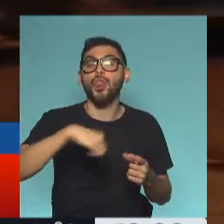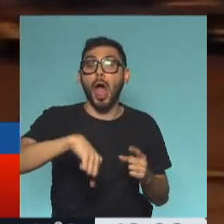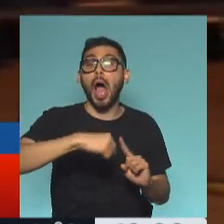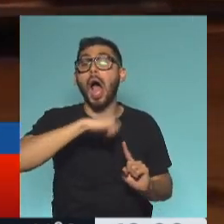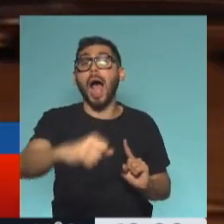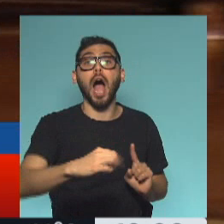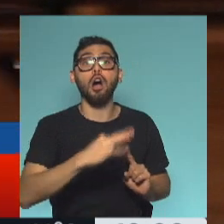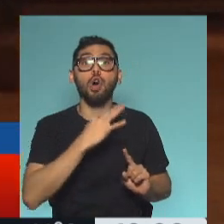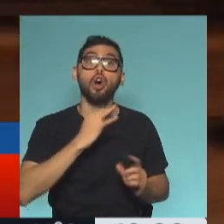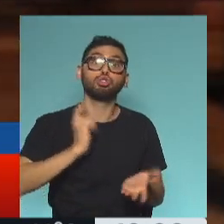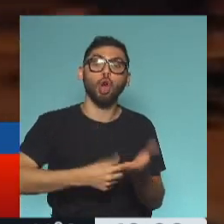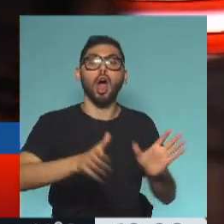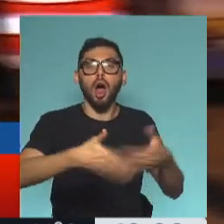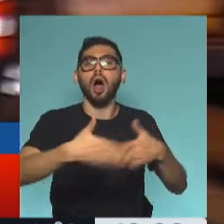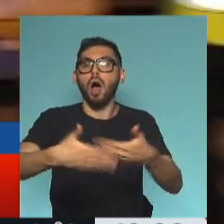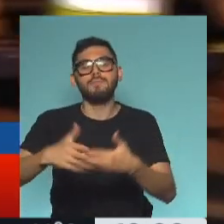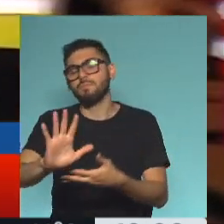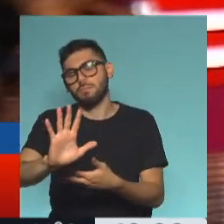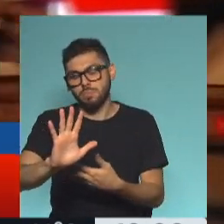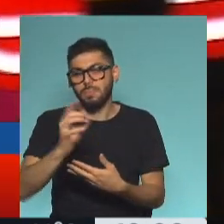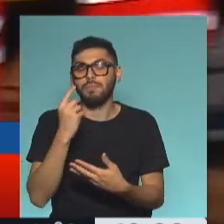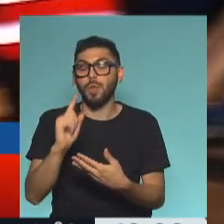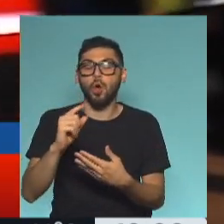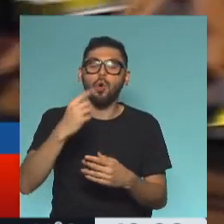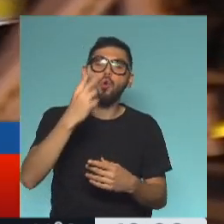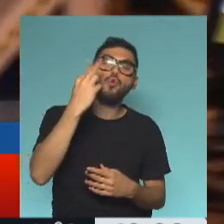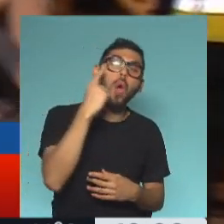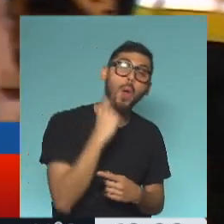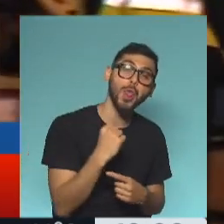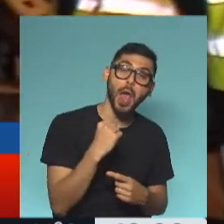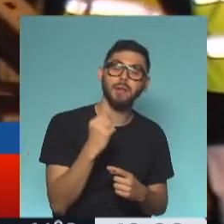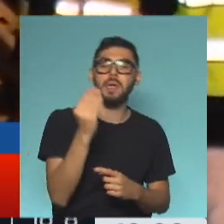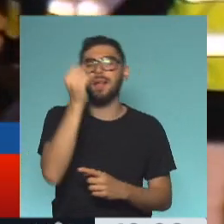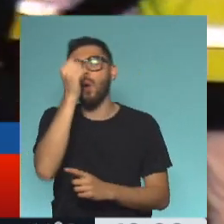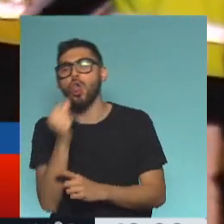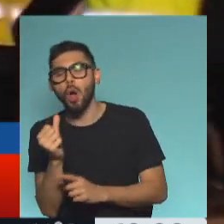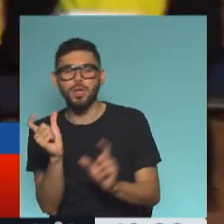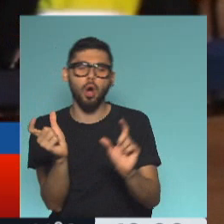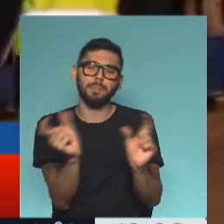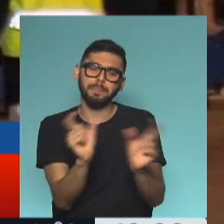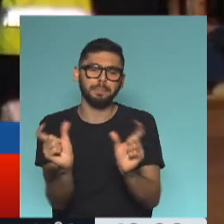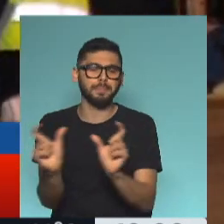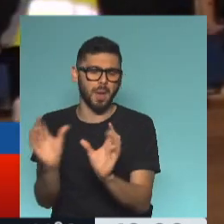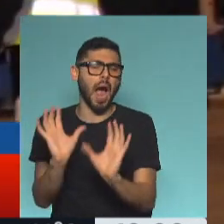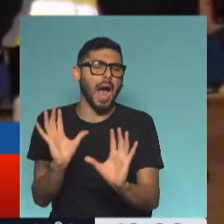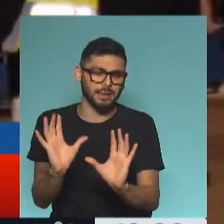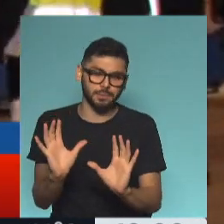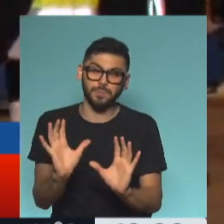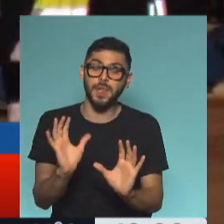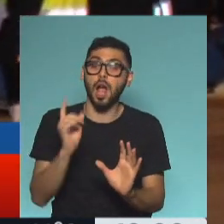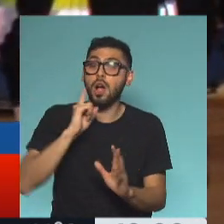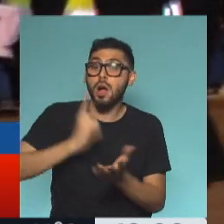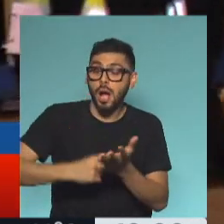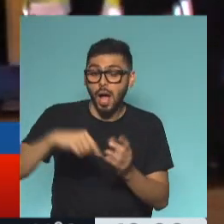sí, esto que tenemos hoy de 9 días, una semana, 2 días el fin de semana, vamos a tener que acostumbrarnos un poco a este esquema. Estas medidas, está claro, hasta cuándo duran,